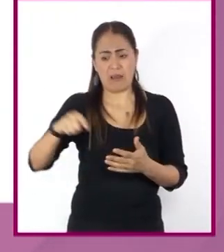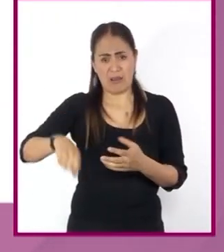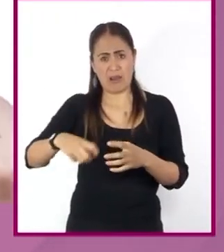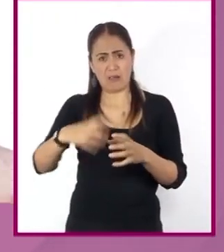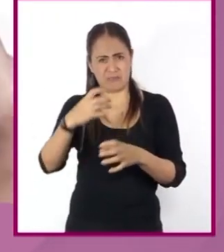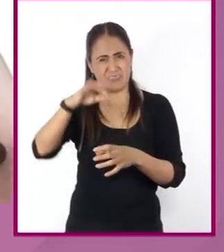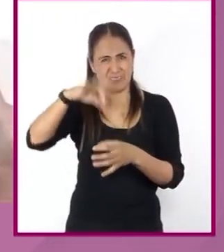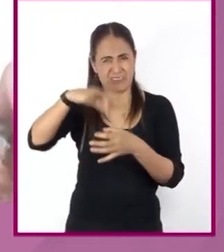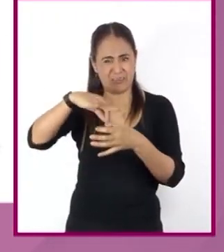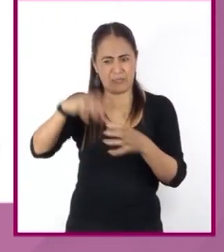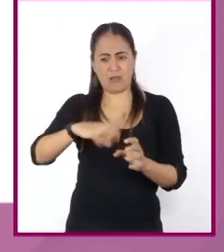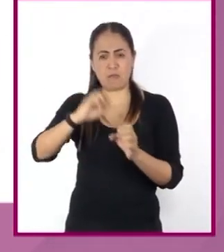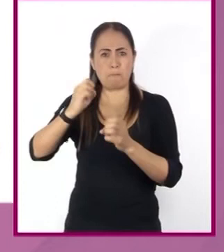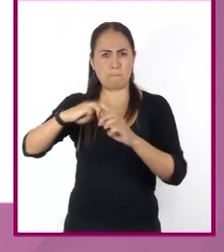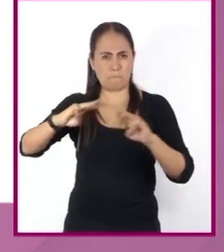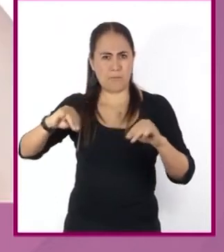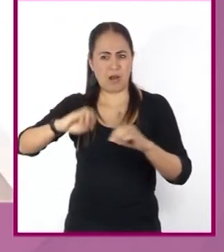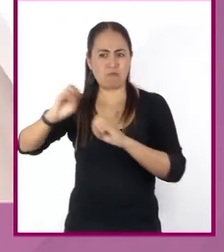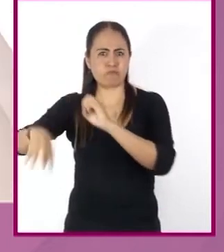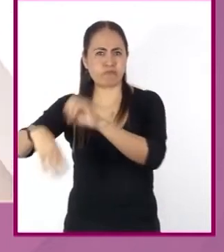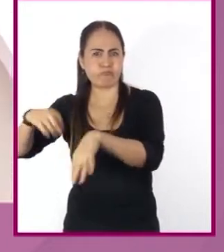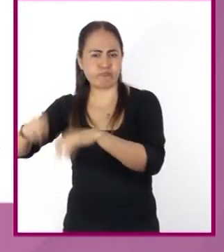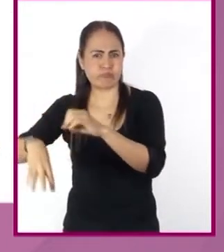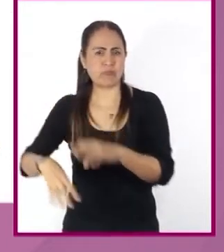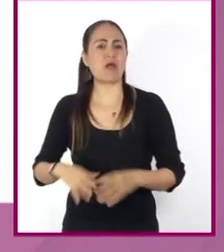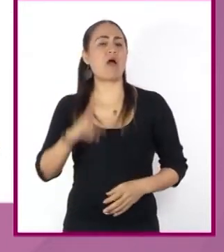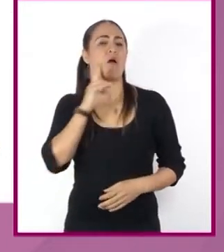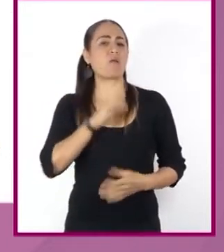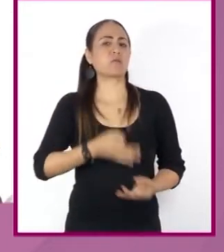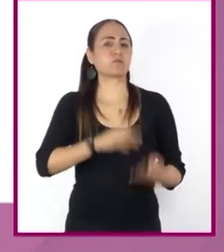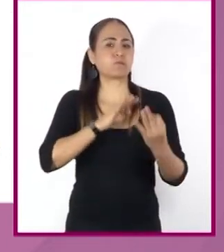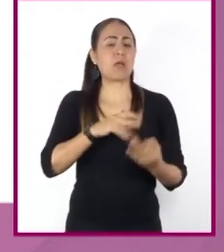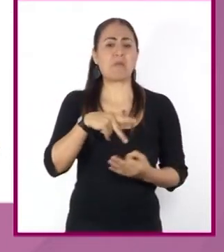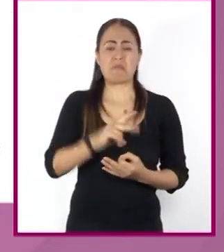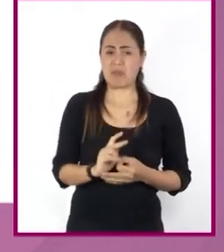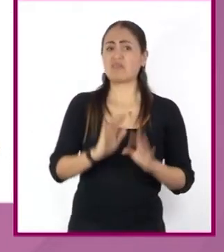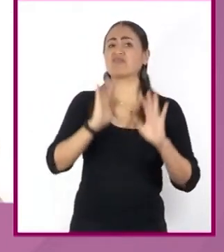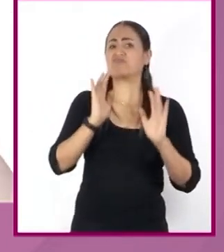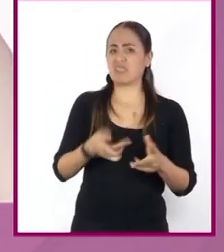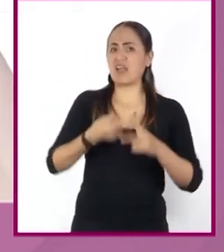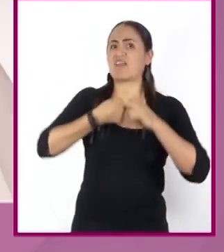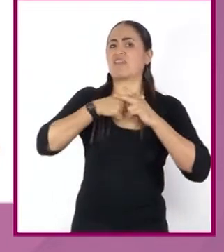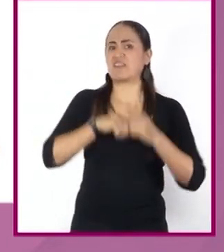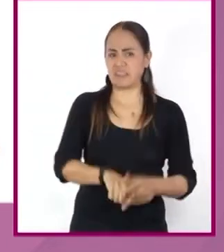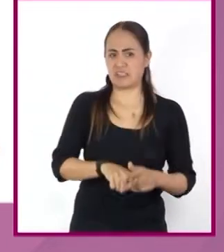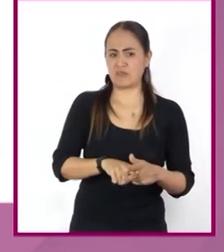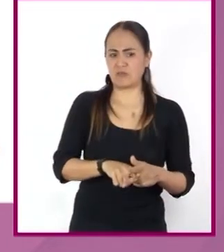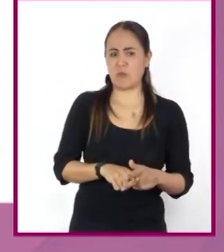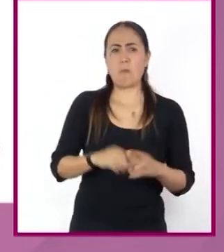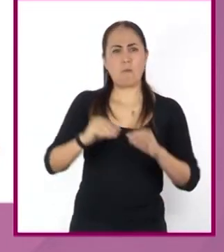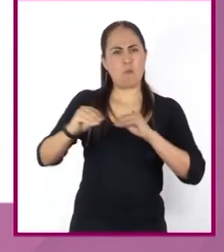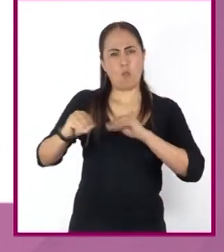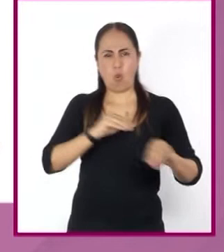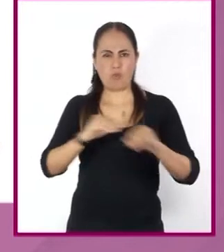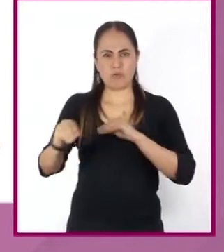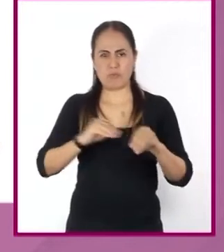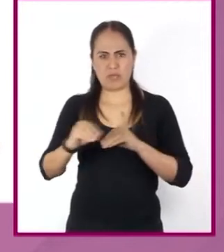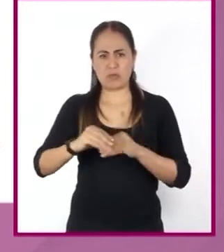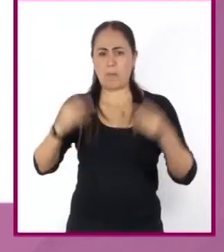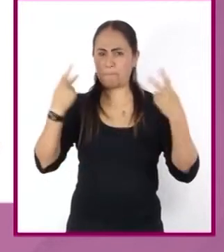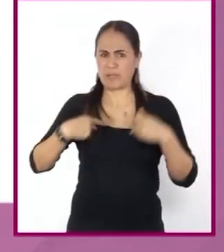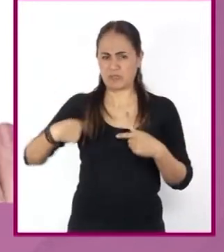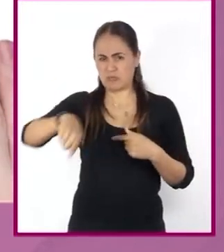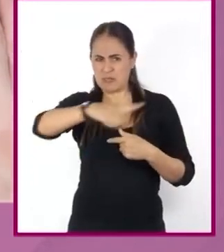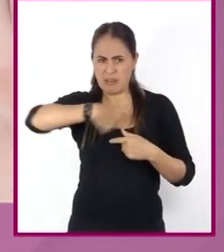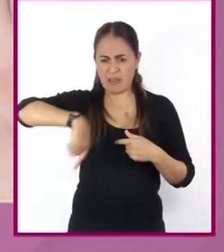mar. Pero la semilla estaba sembrada. El motín del té acrecentó la unión entre todos